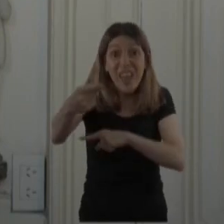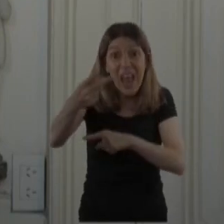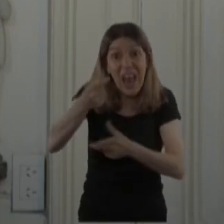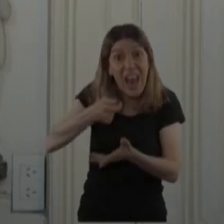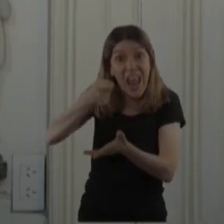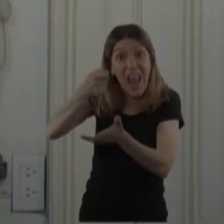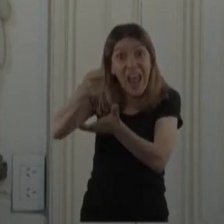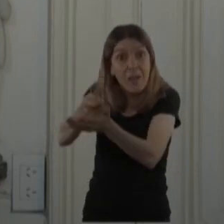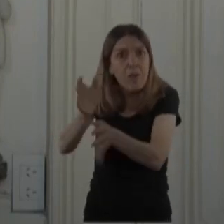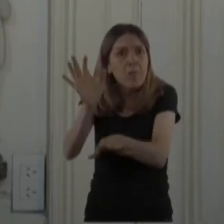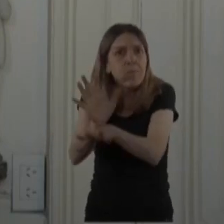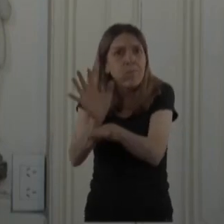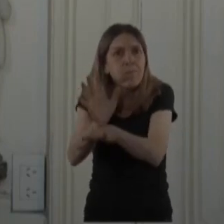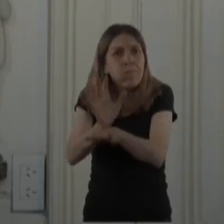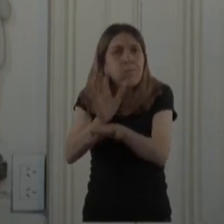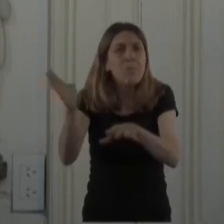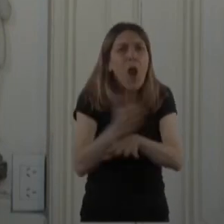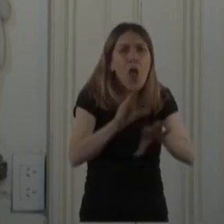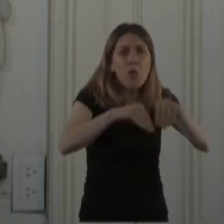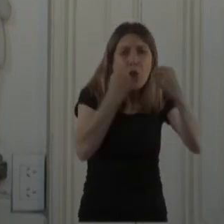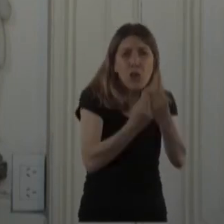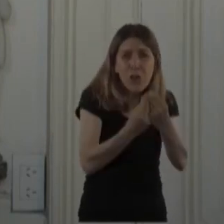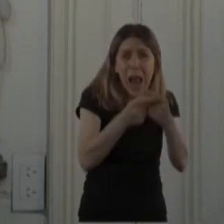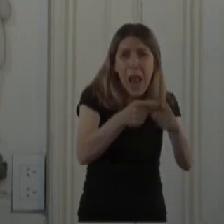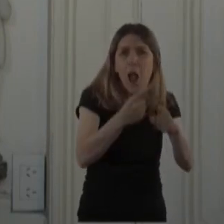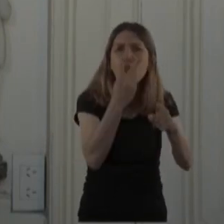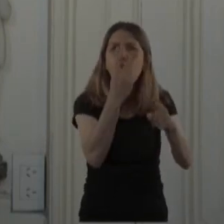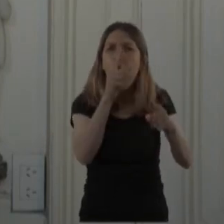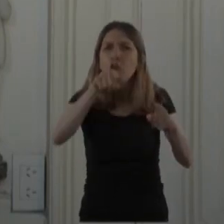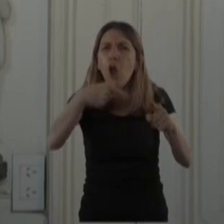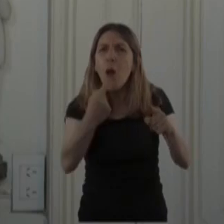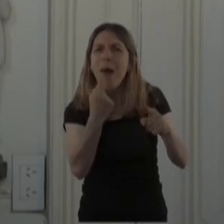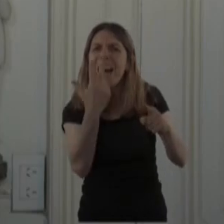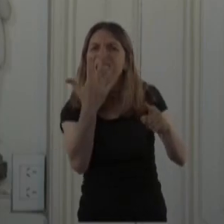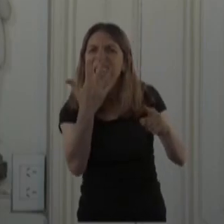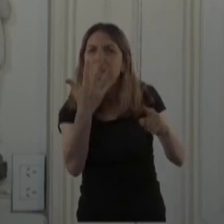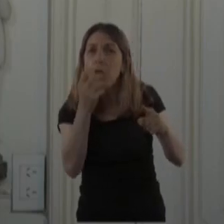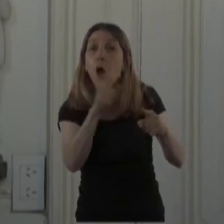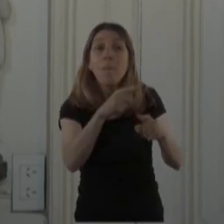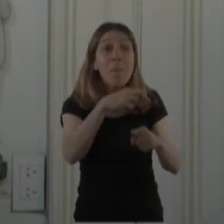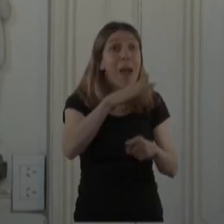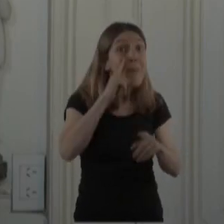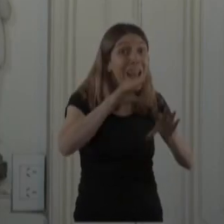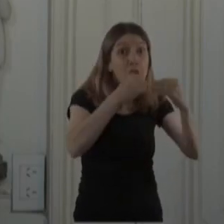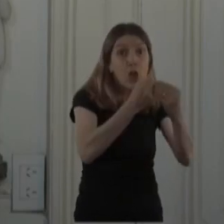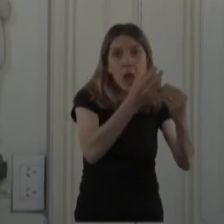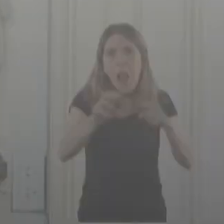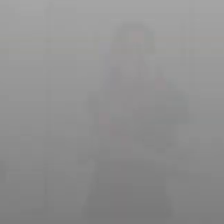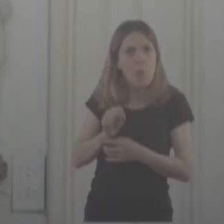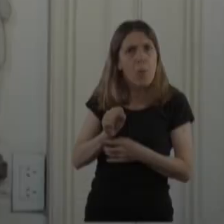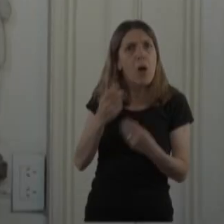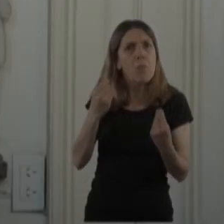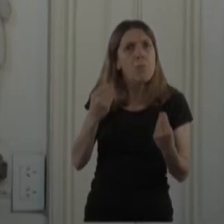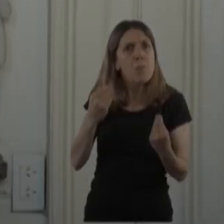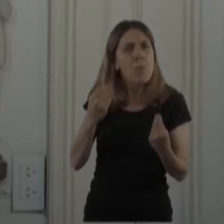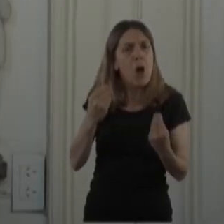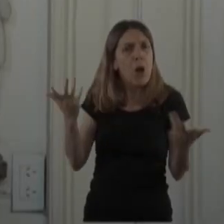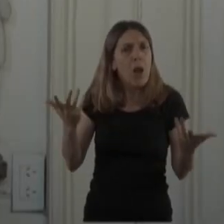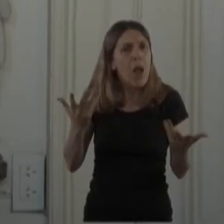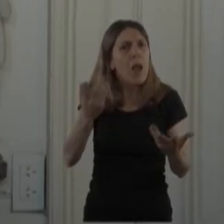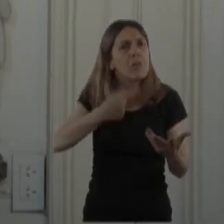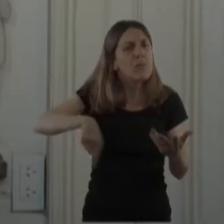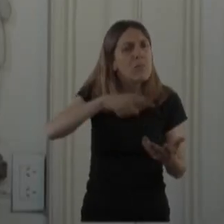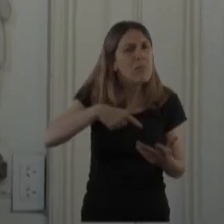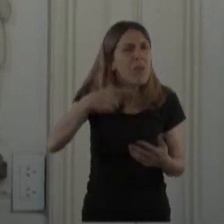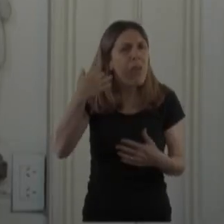va a representar casi dos puntos y medio del PBI, de un PBI mucho más grande, que es el del año que viene. Definitivamente tenemos